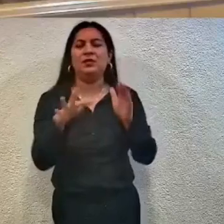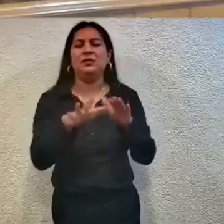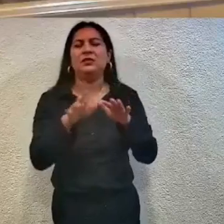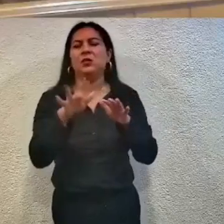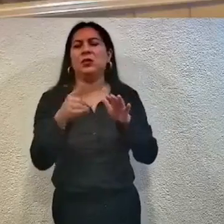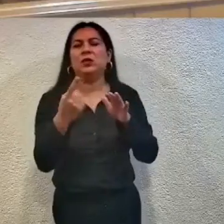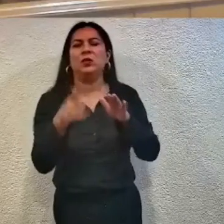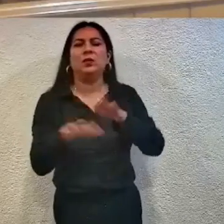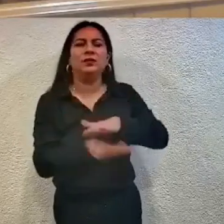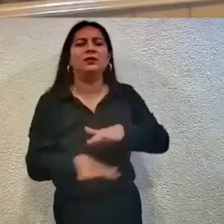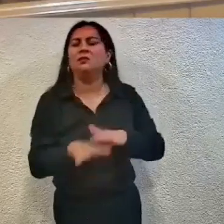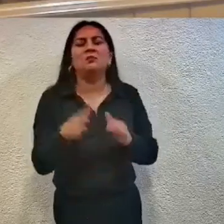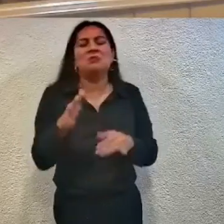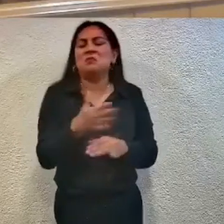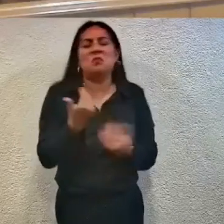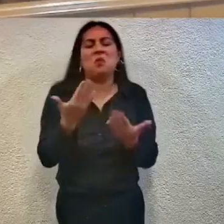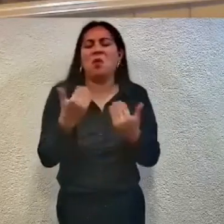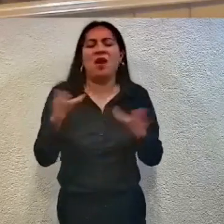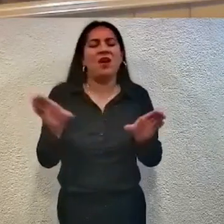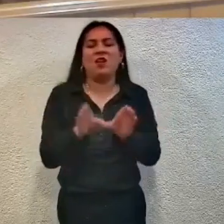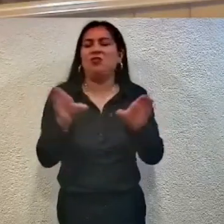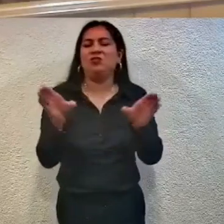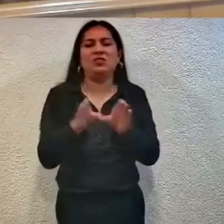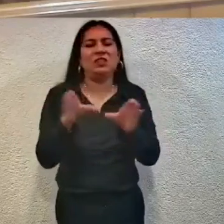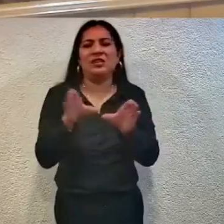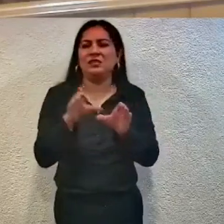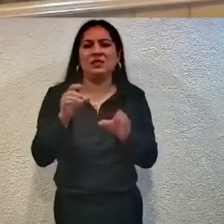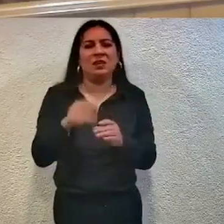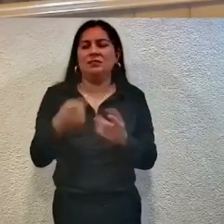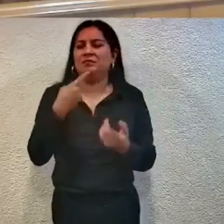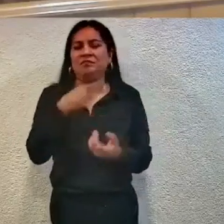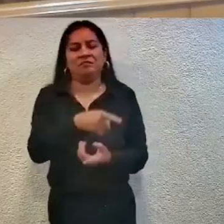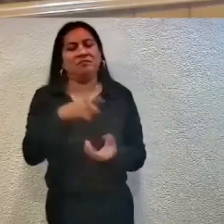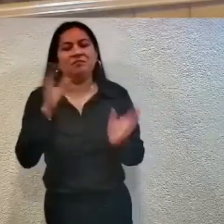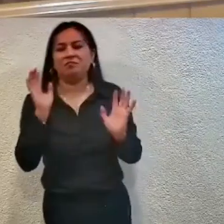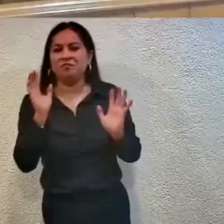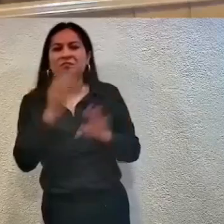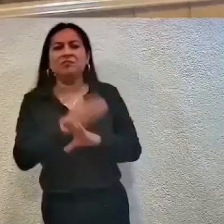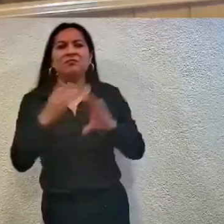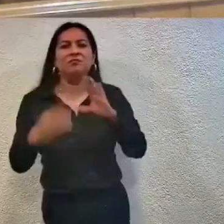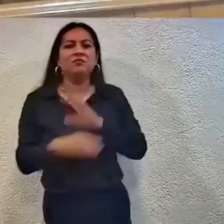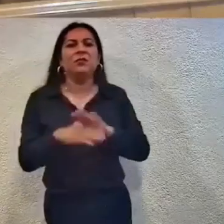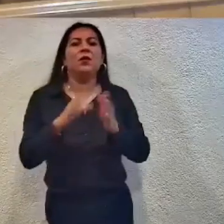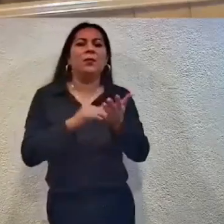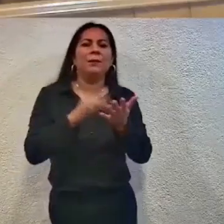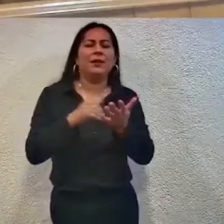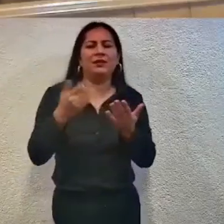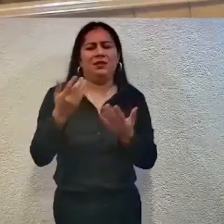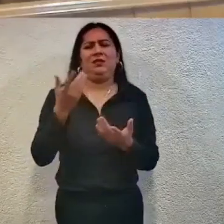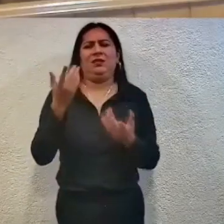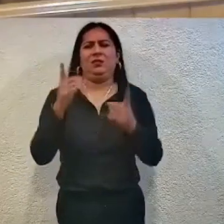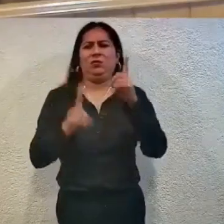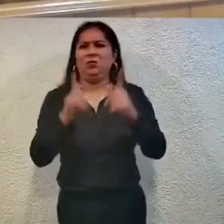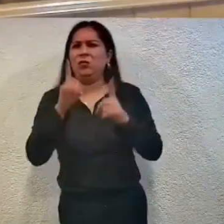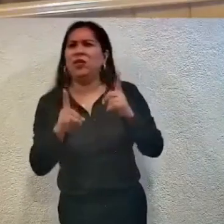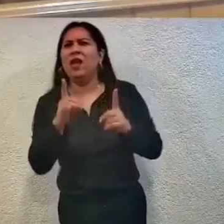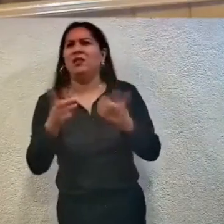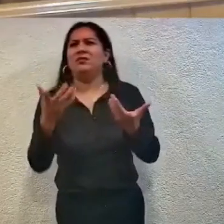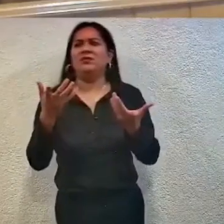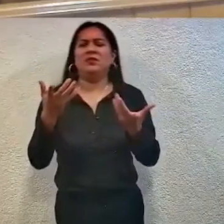a la casilla 2651 básica, porque no hay constancia en autos de escritos de protesta o incidentes y hojas de